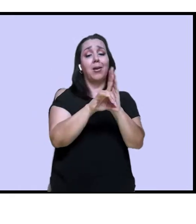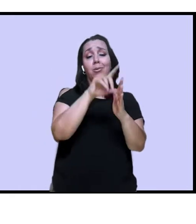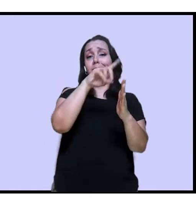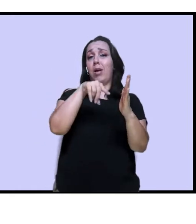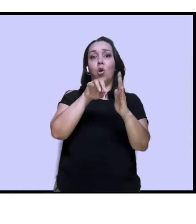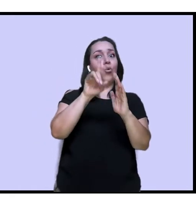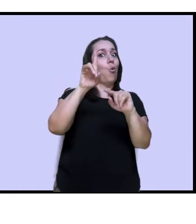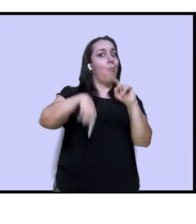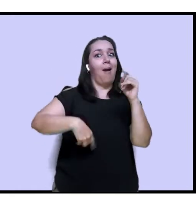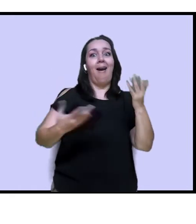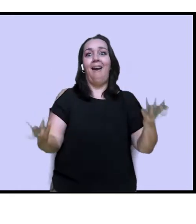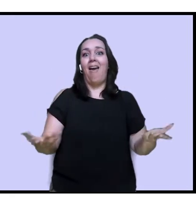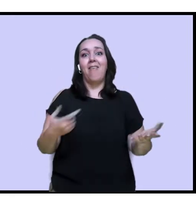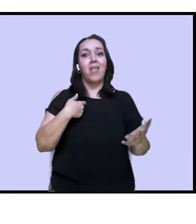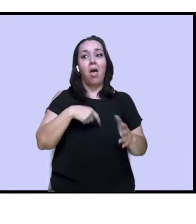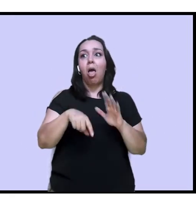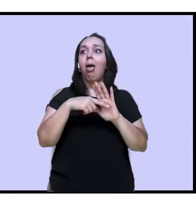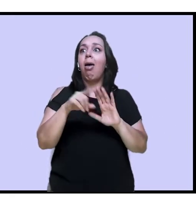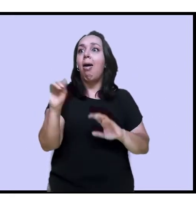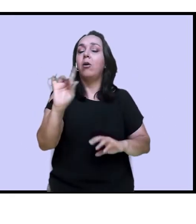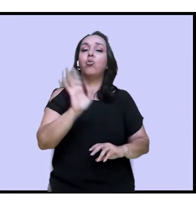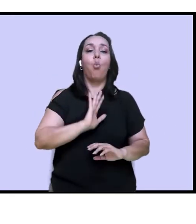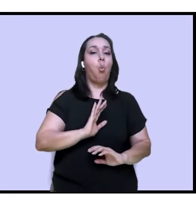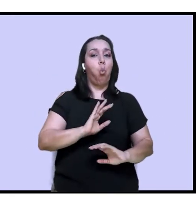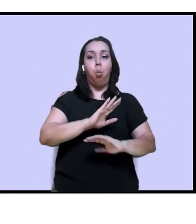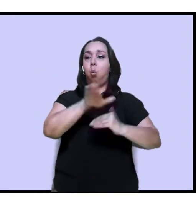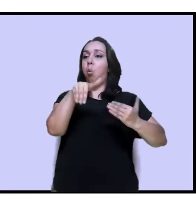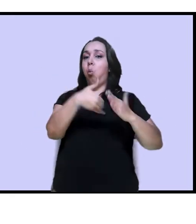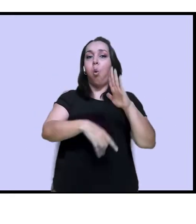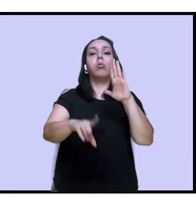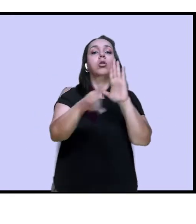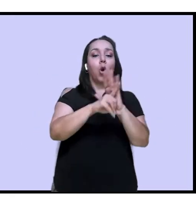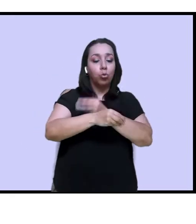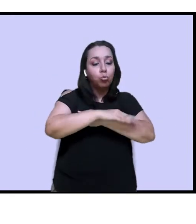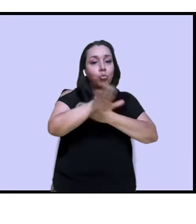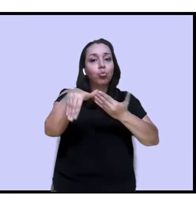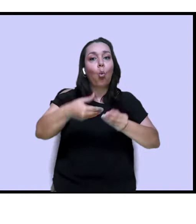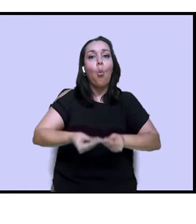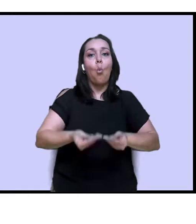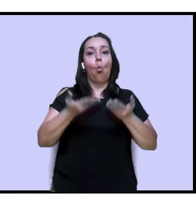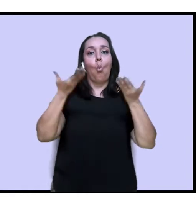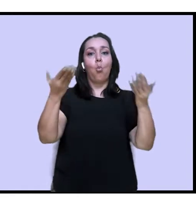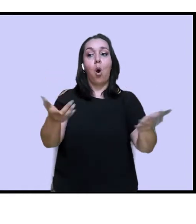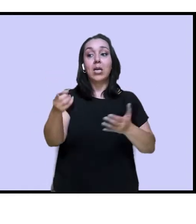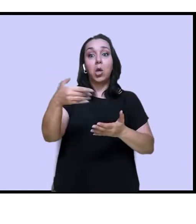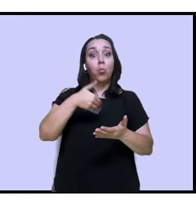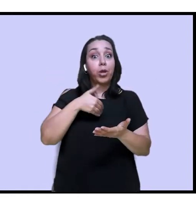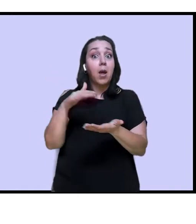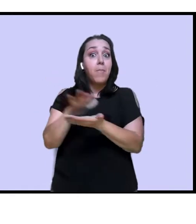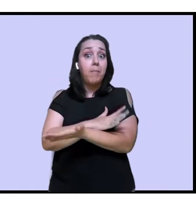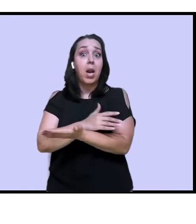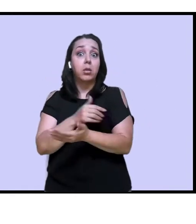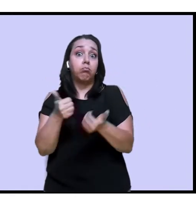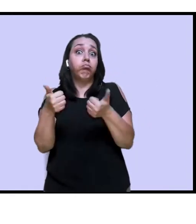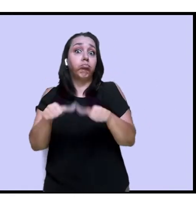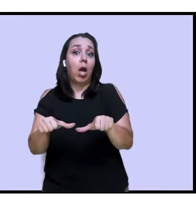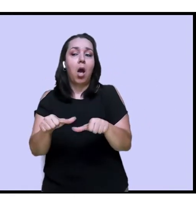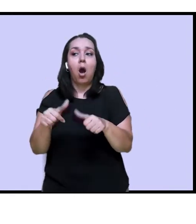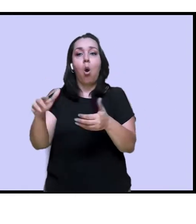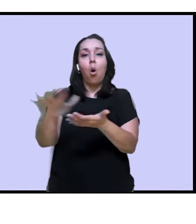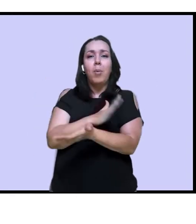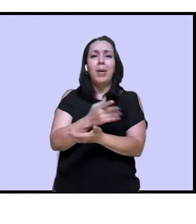derecho inalienable, no se le puede negar a nadie. Tener o no documentos al día